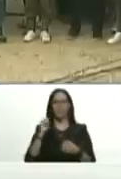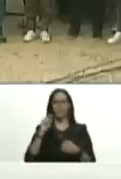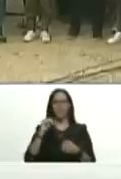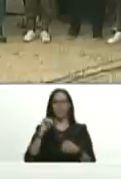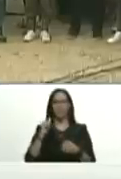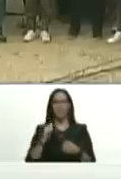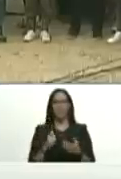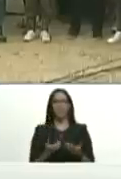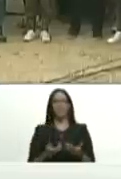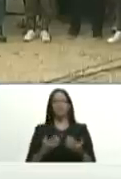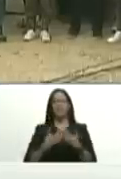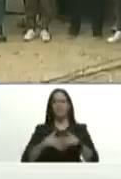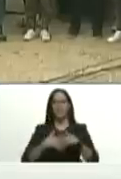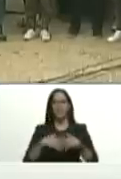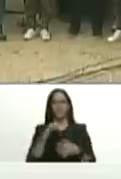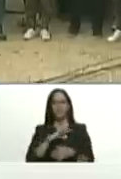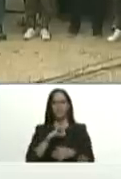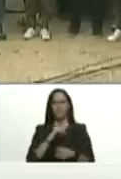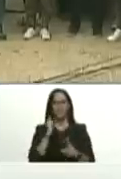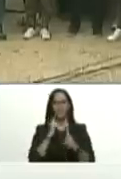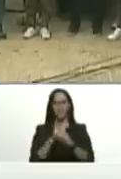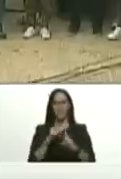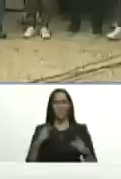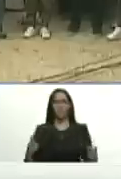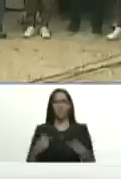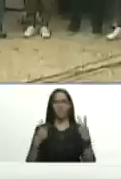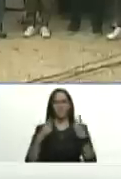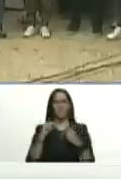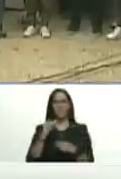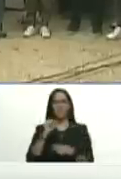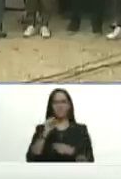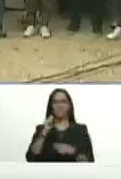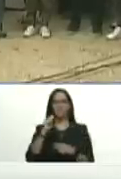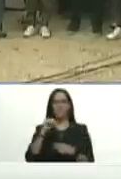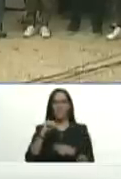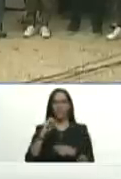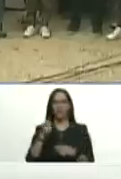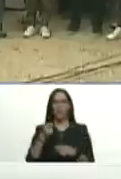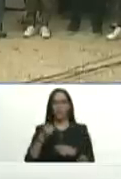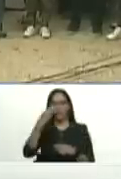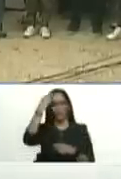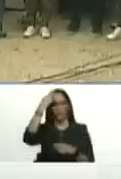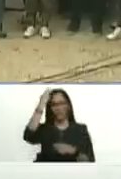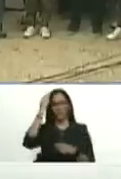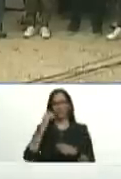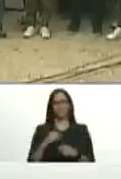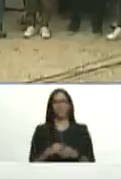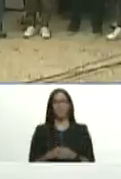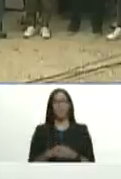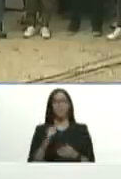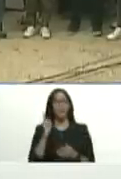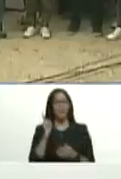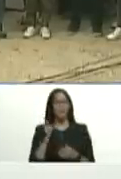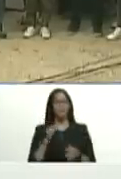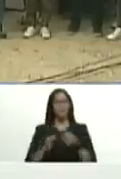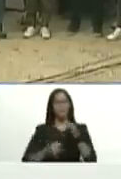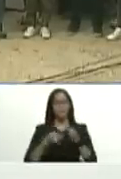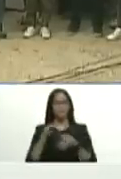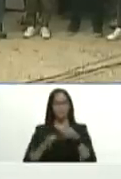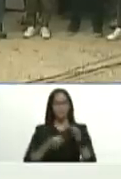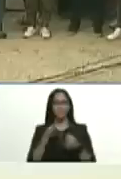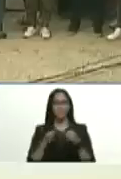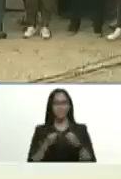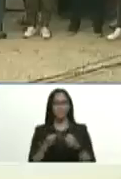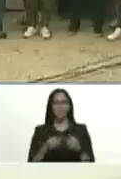producción social directa Victoria de San Juan, Robert Serra, para que ellos nos expliquen lo